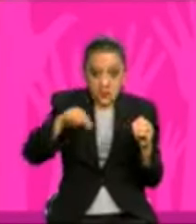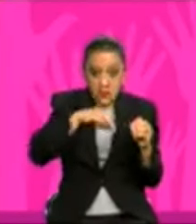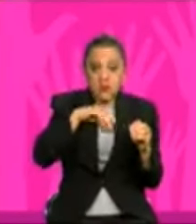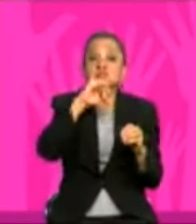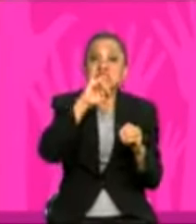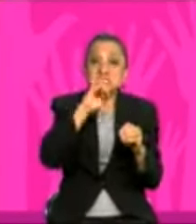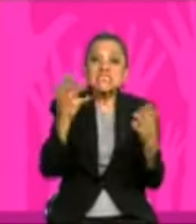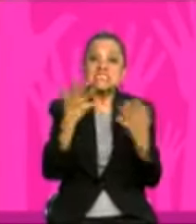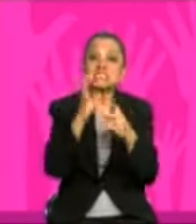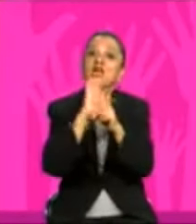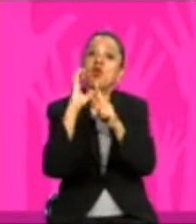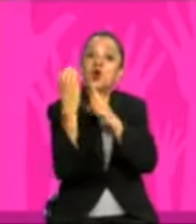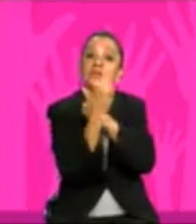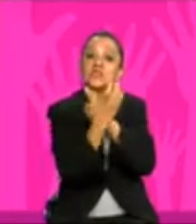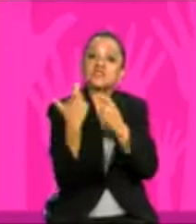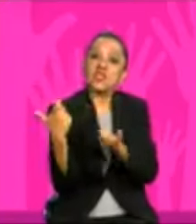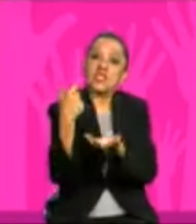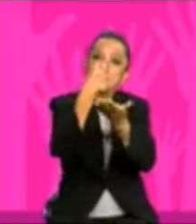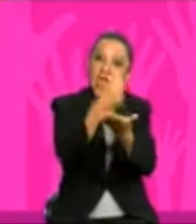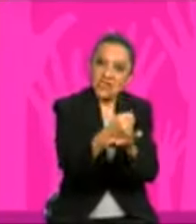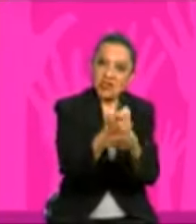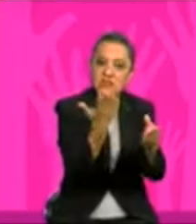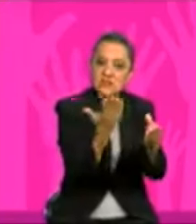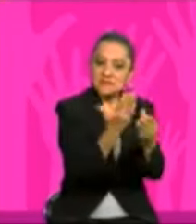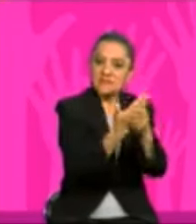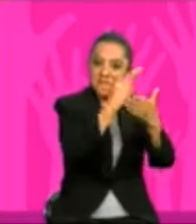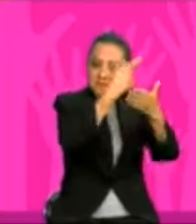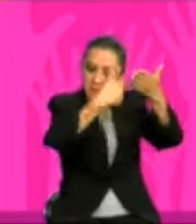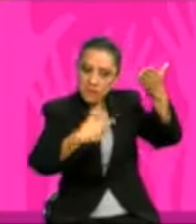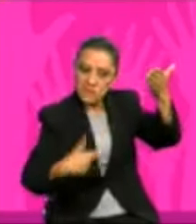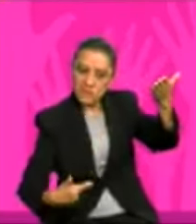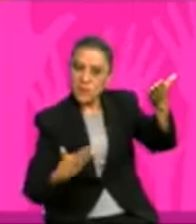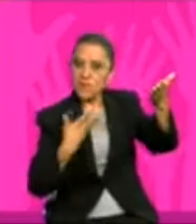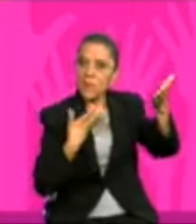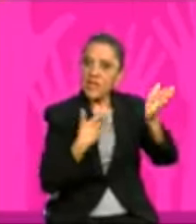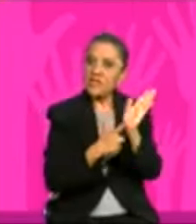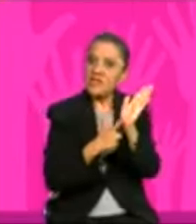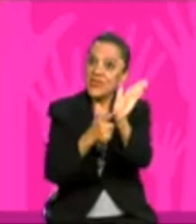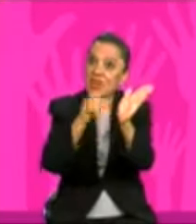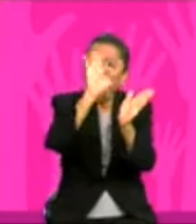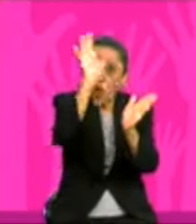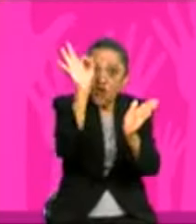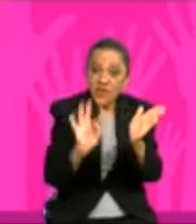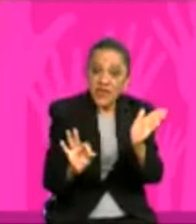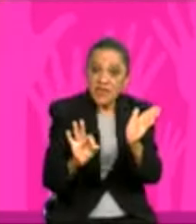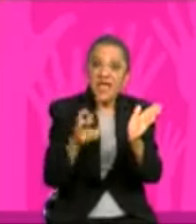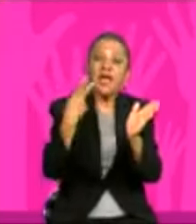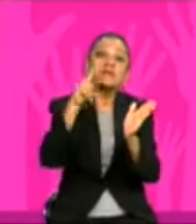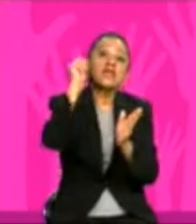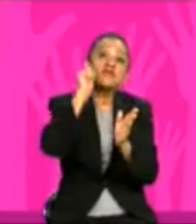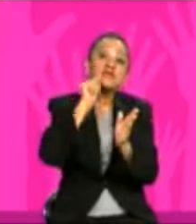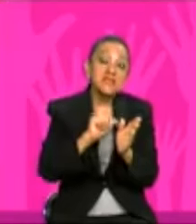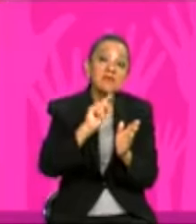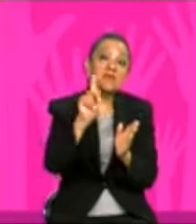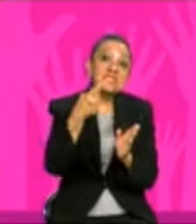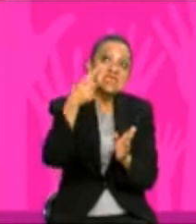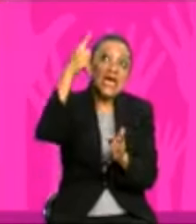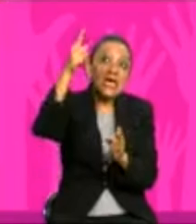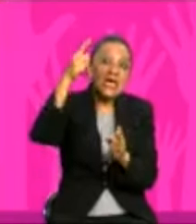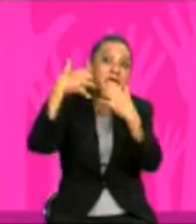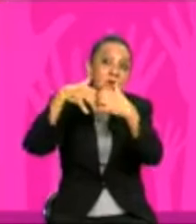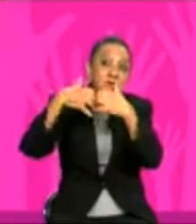de Inversiones con un portafolio para tener la oferta, pero siempre y cuando sean empresas